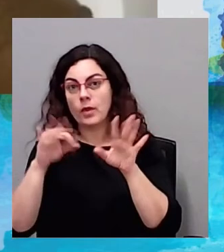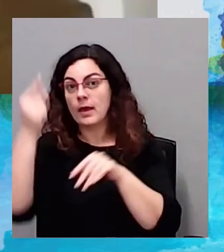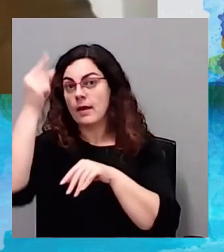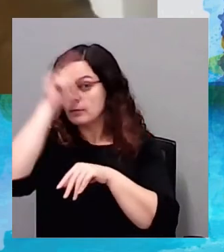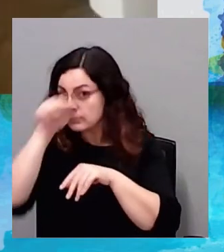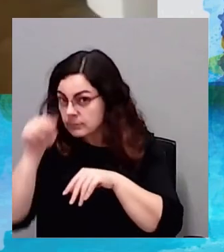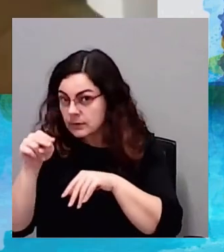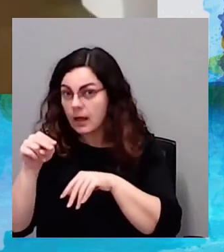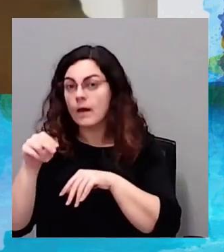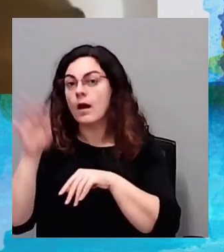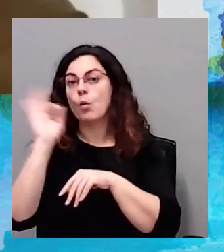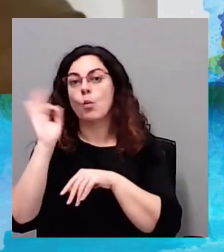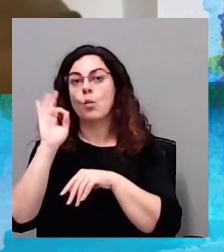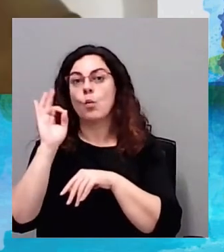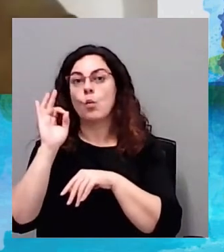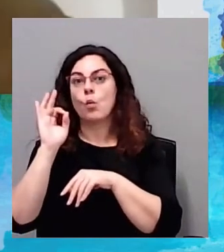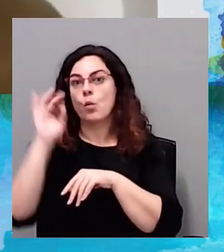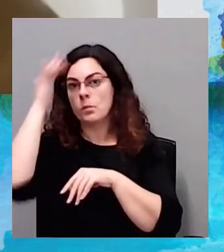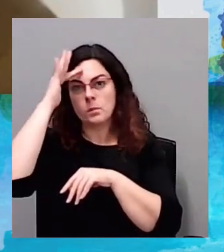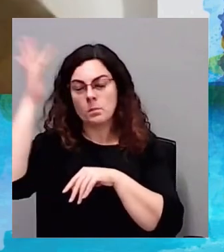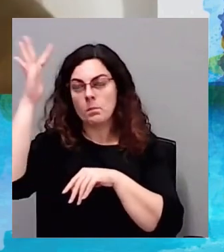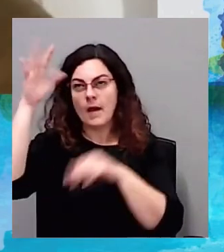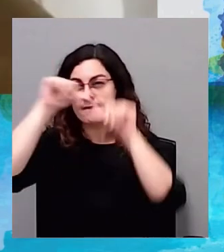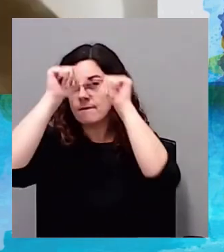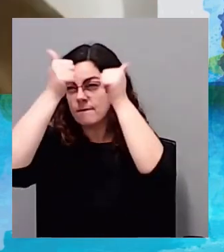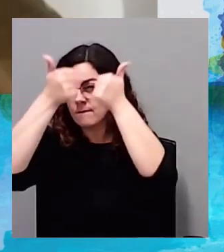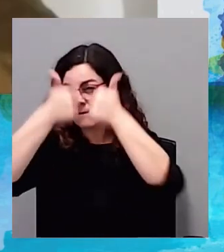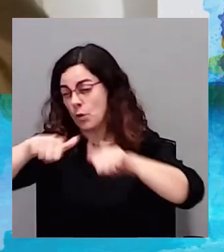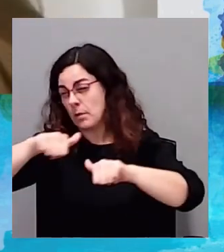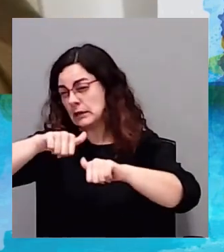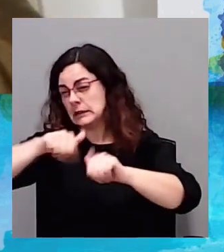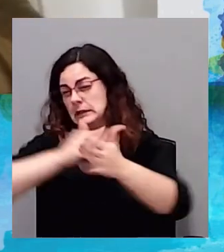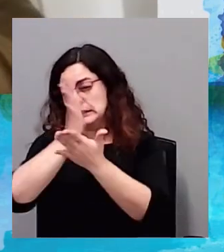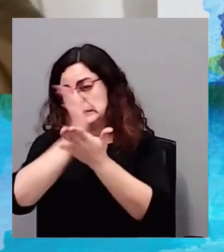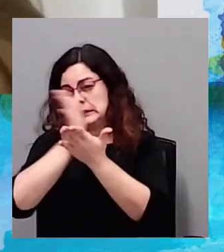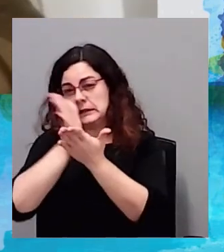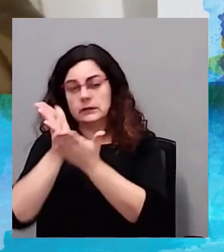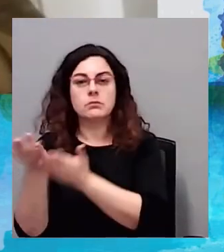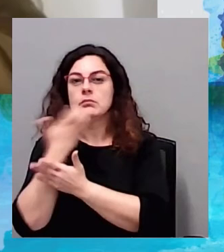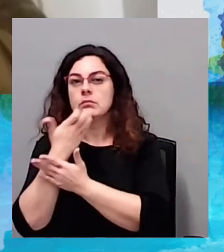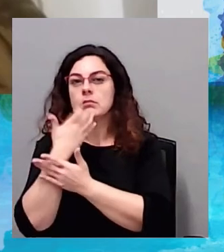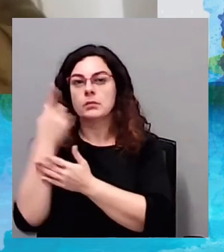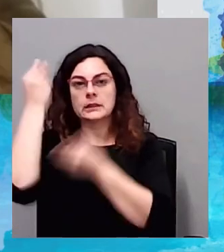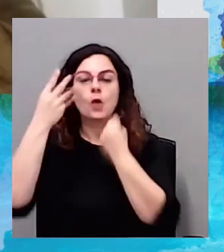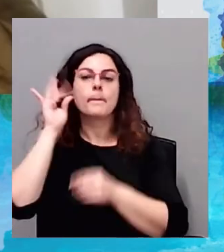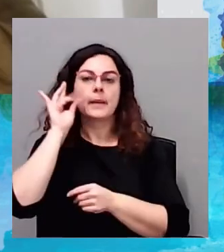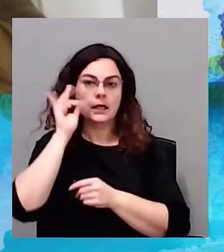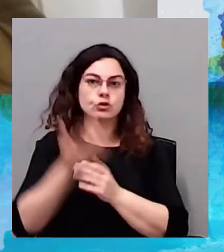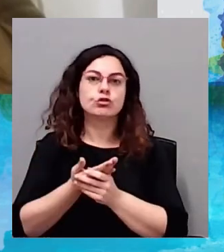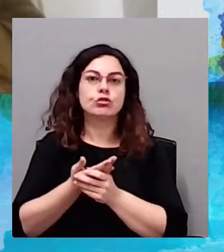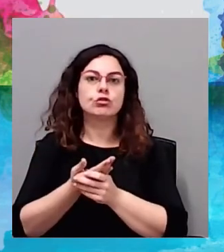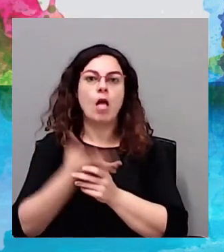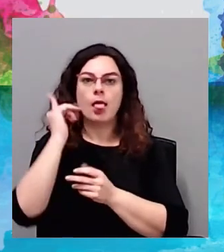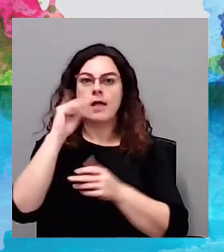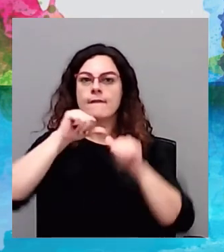ser imaginada de muy diferentes maneras. Simplemente pensando en Picasso, os traigo aquí